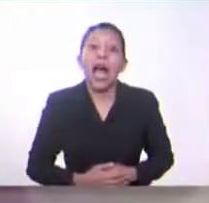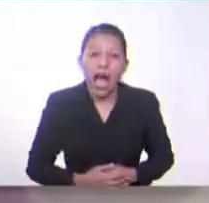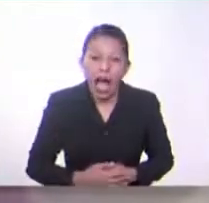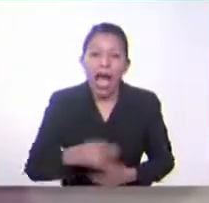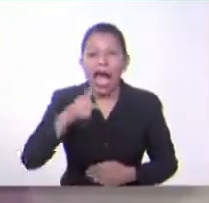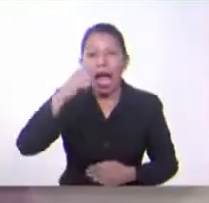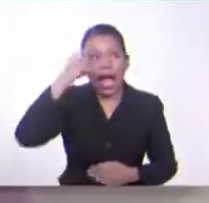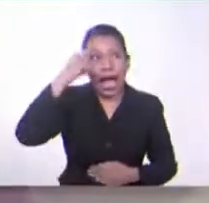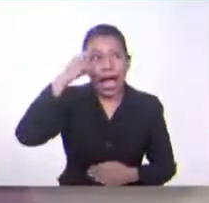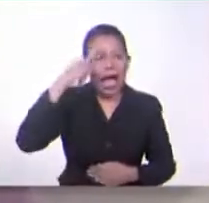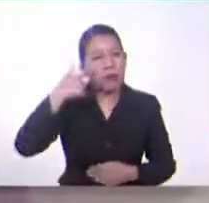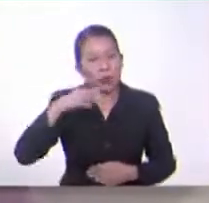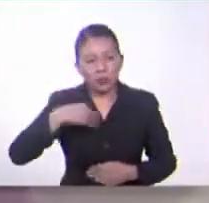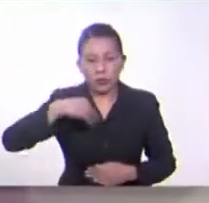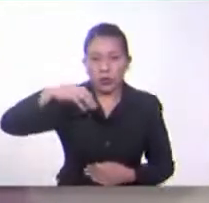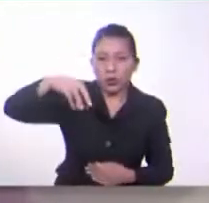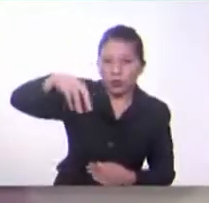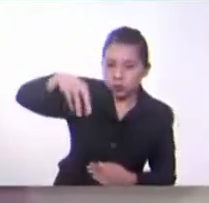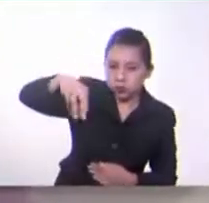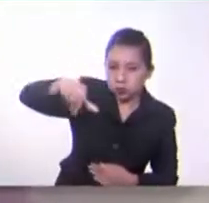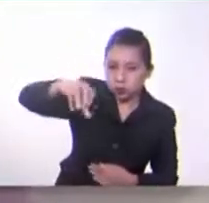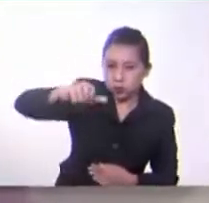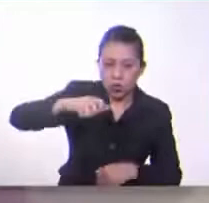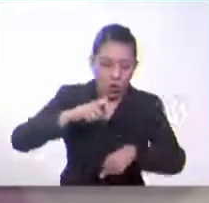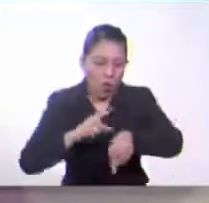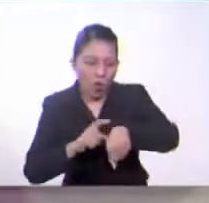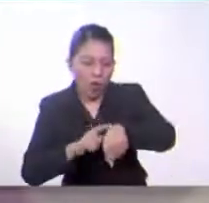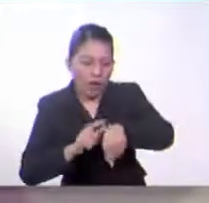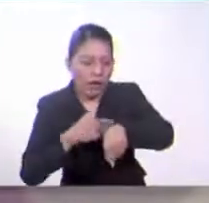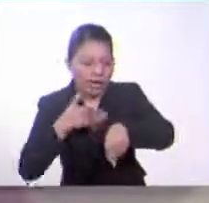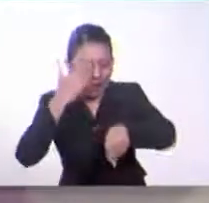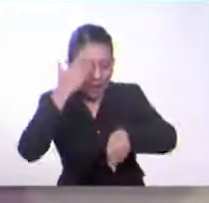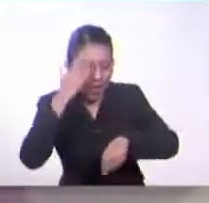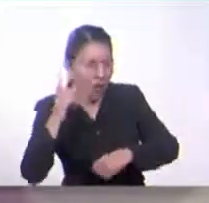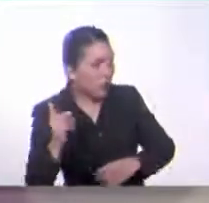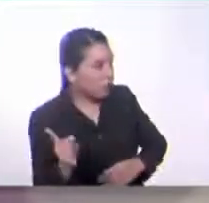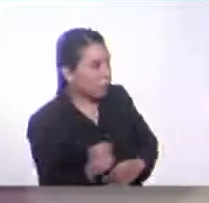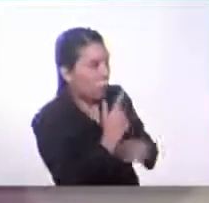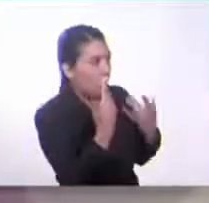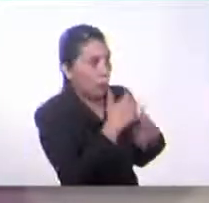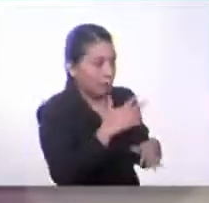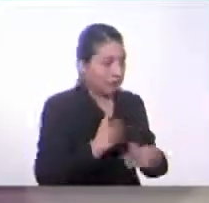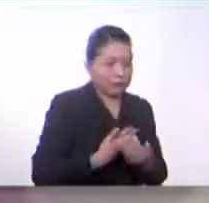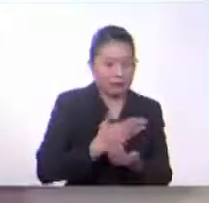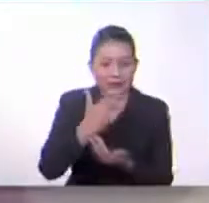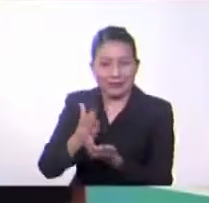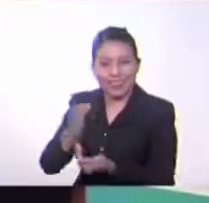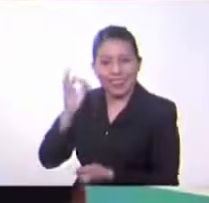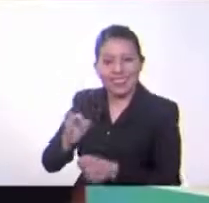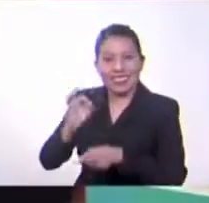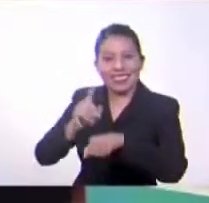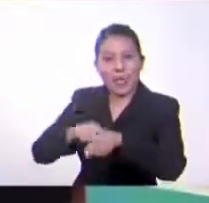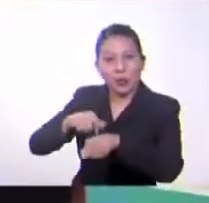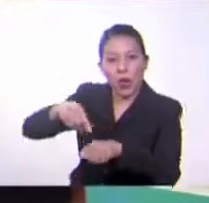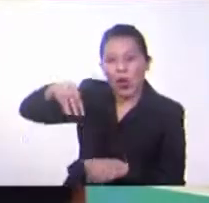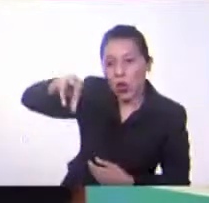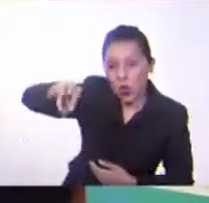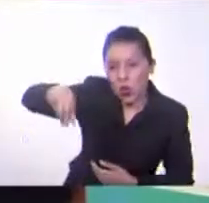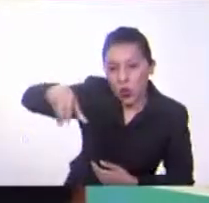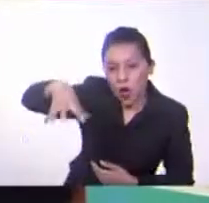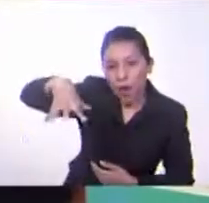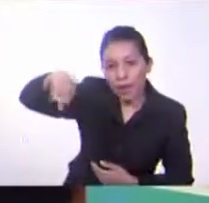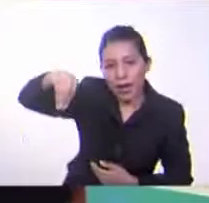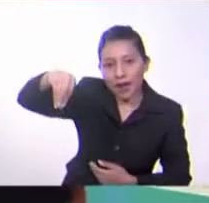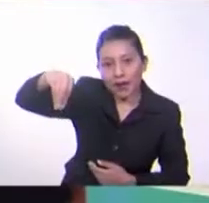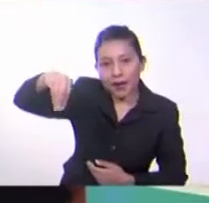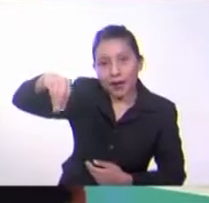cuándo debo o ir a observar la pila y cerrar el chorro para asegurarme que no se rebalse. Así es, nos va a permitir calcular